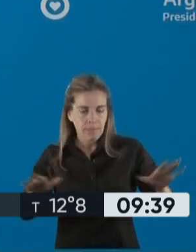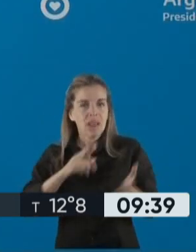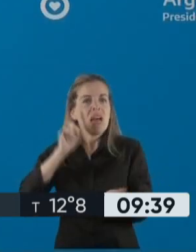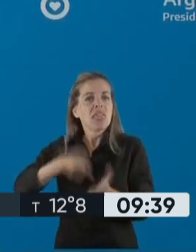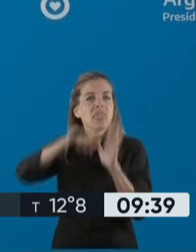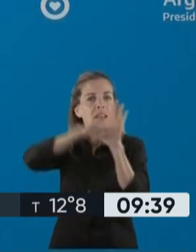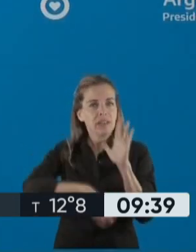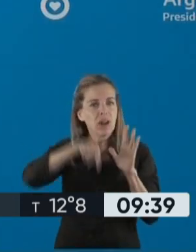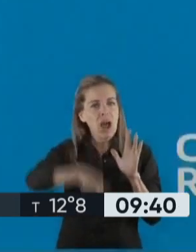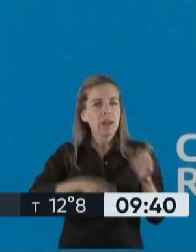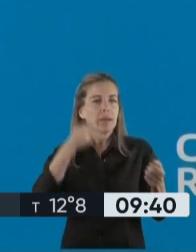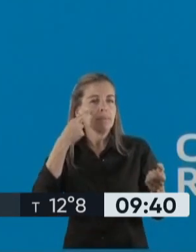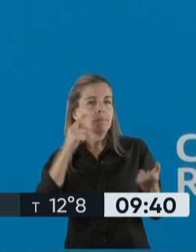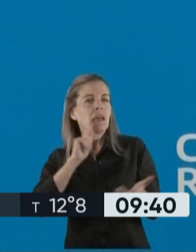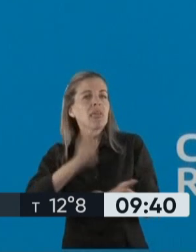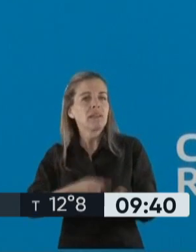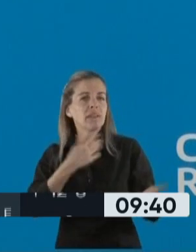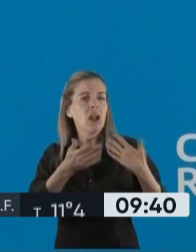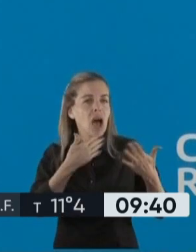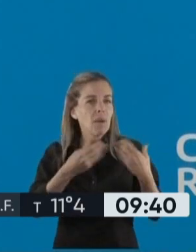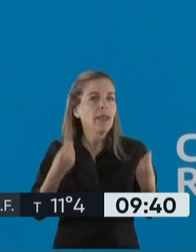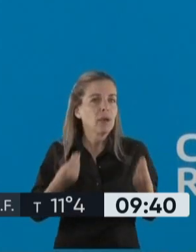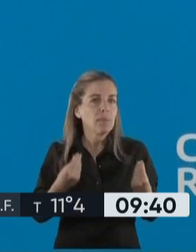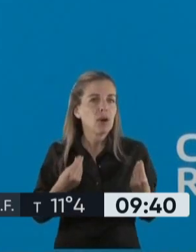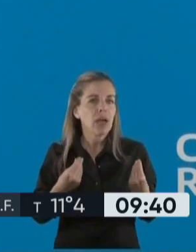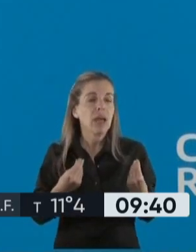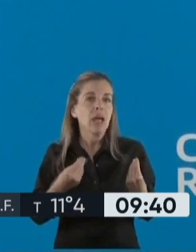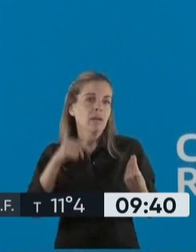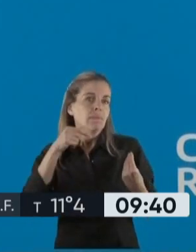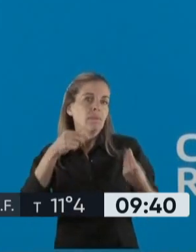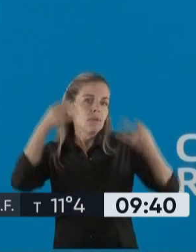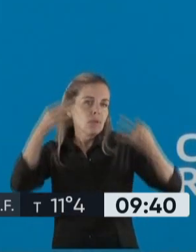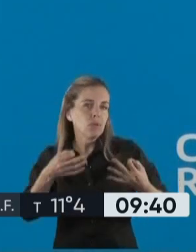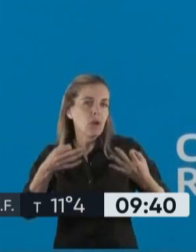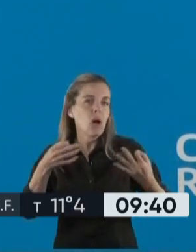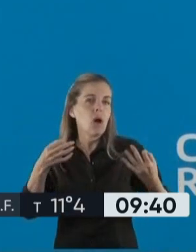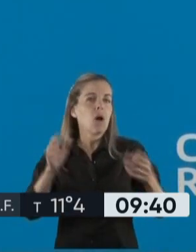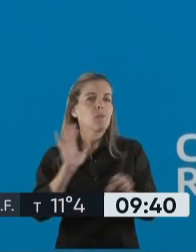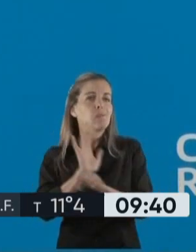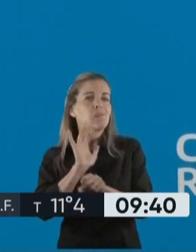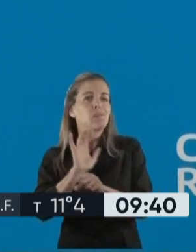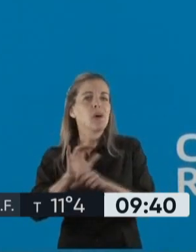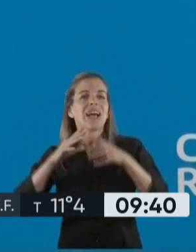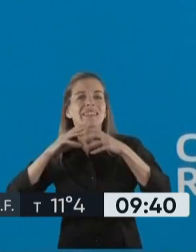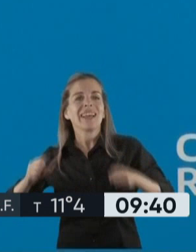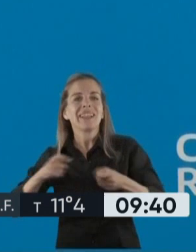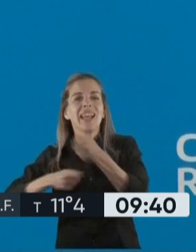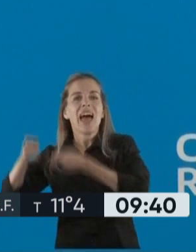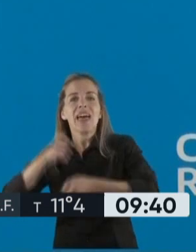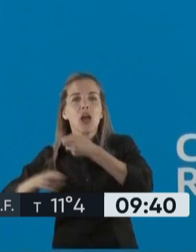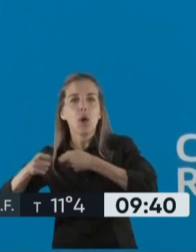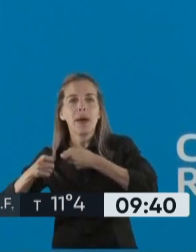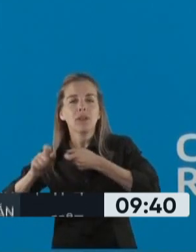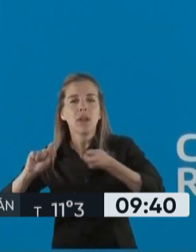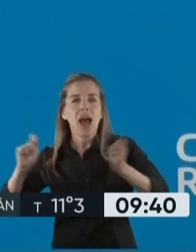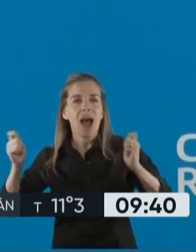trabajando en estos momentos porque acaba de suceder el cambio de jurisdicción, de alguna manera, de la Secretaría de Comercio, así que están